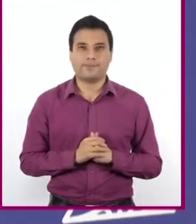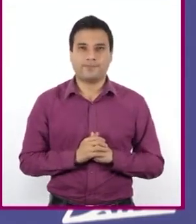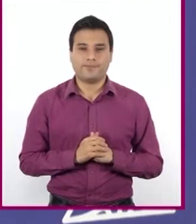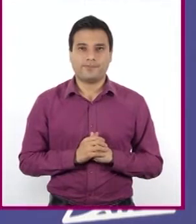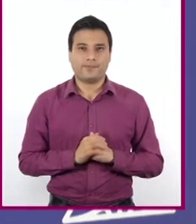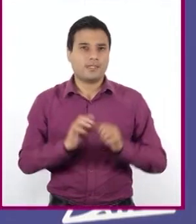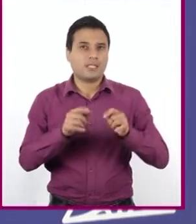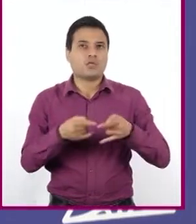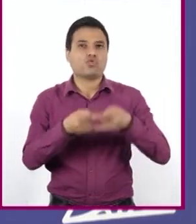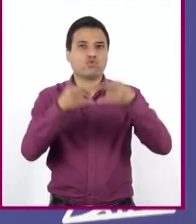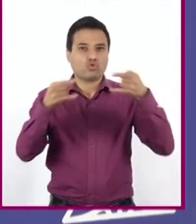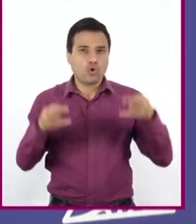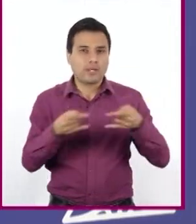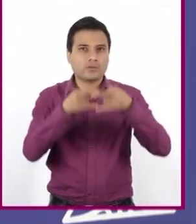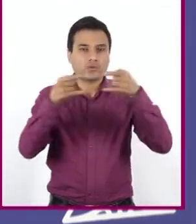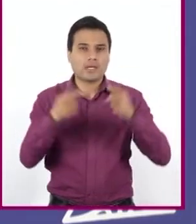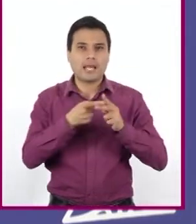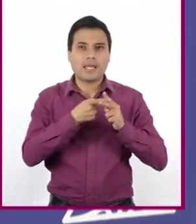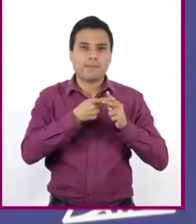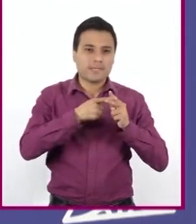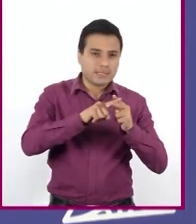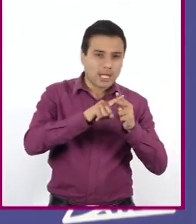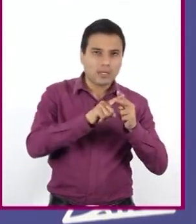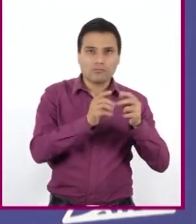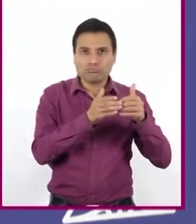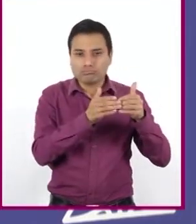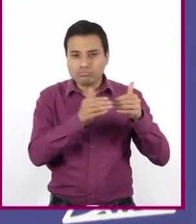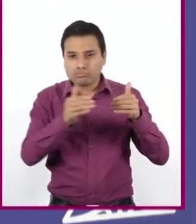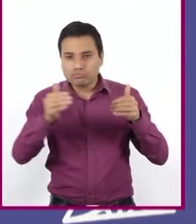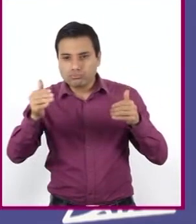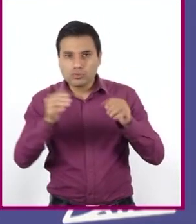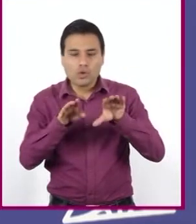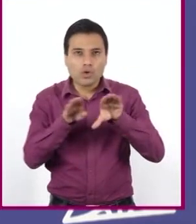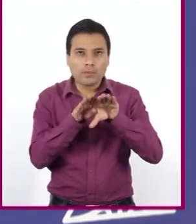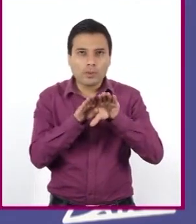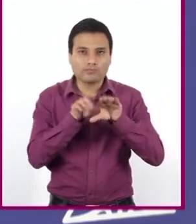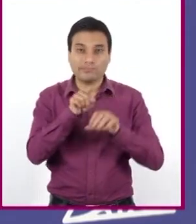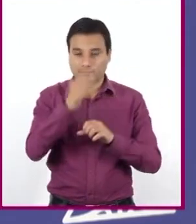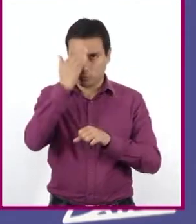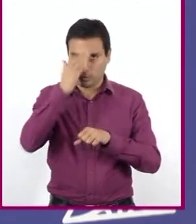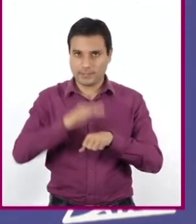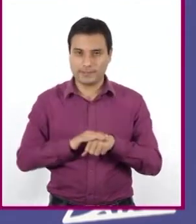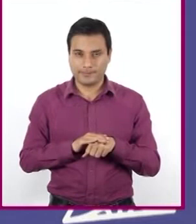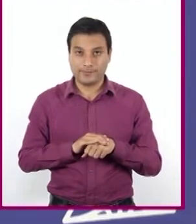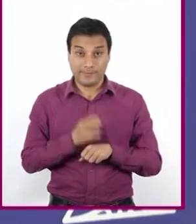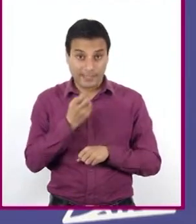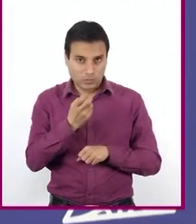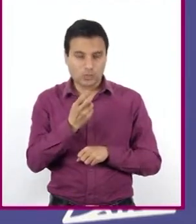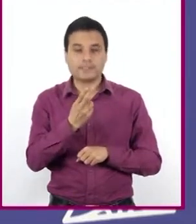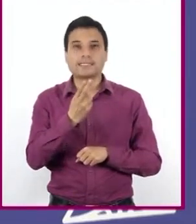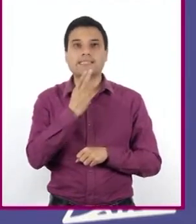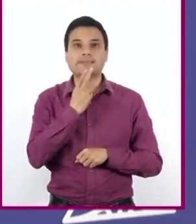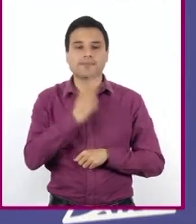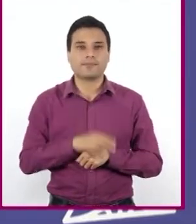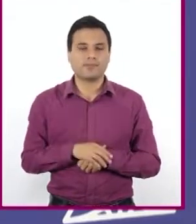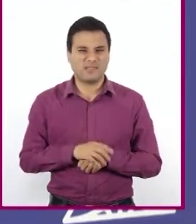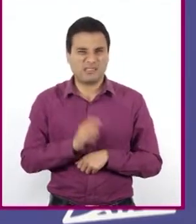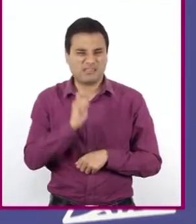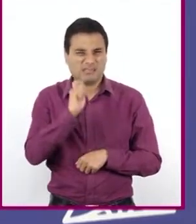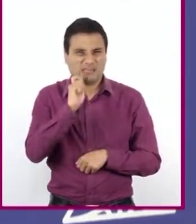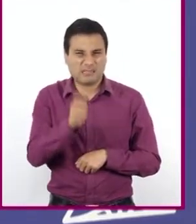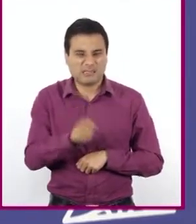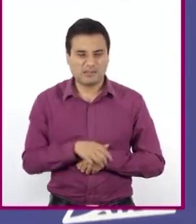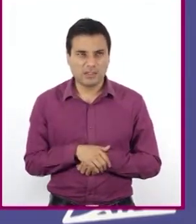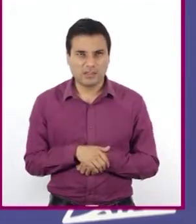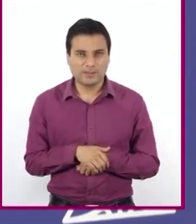los hechos, en su origen y desarrollo cronológico, que sea funcional, es decir, que aluda al